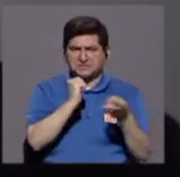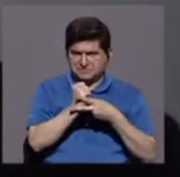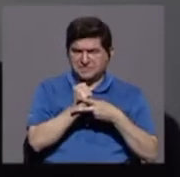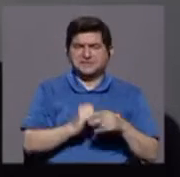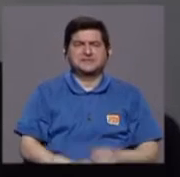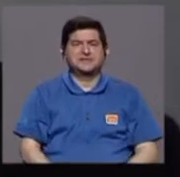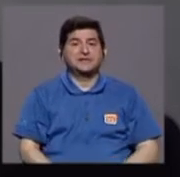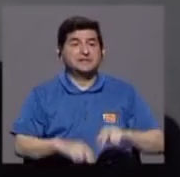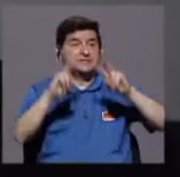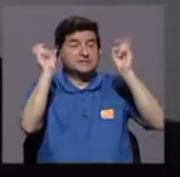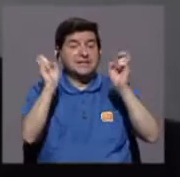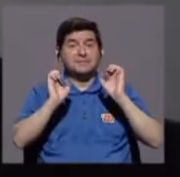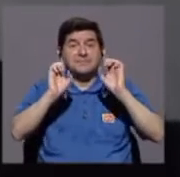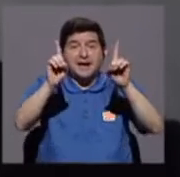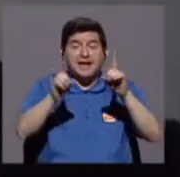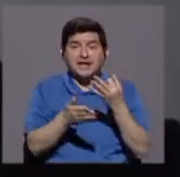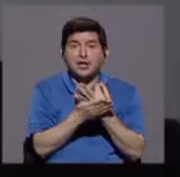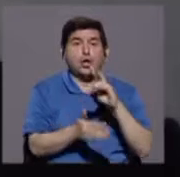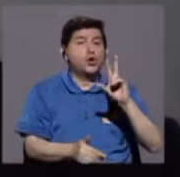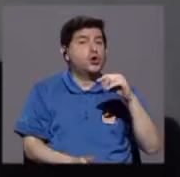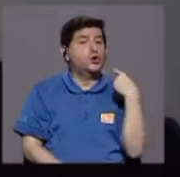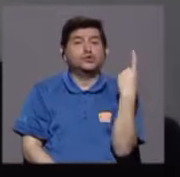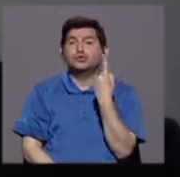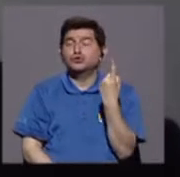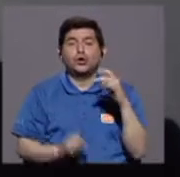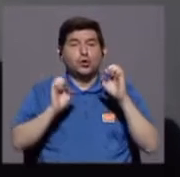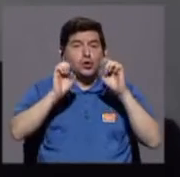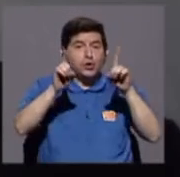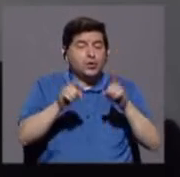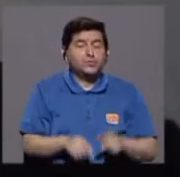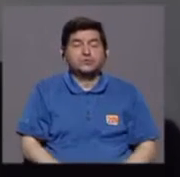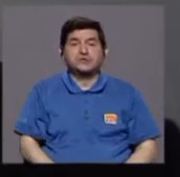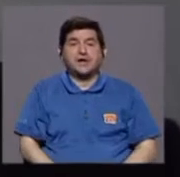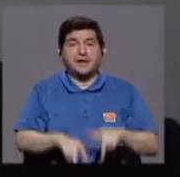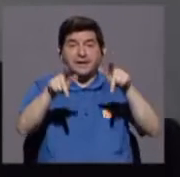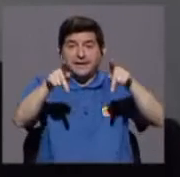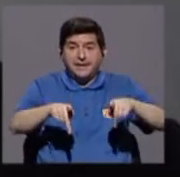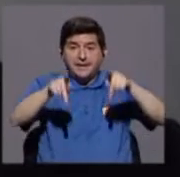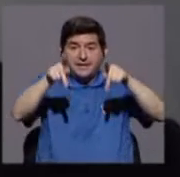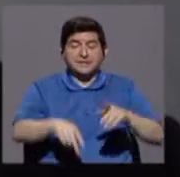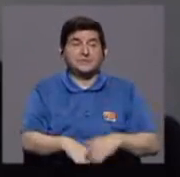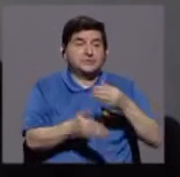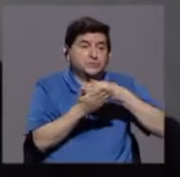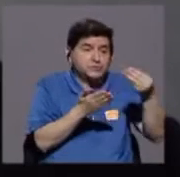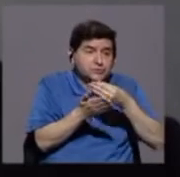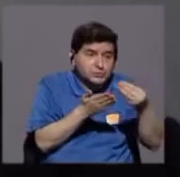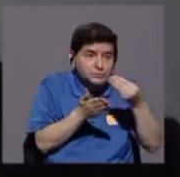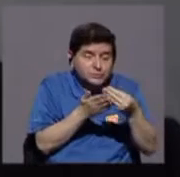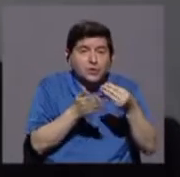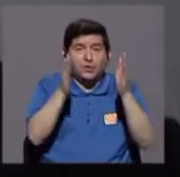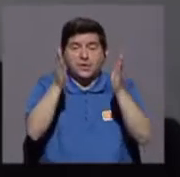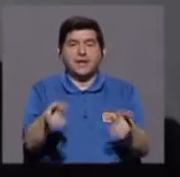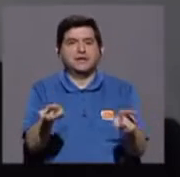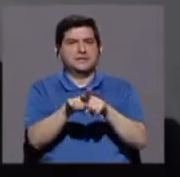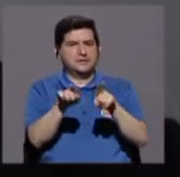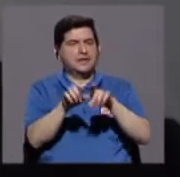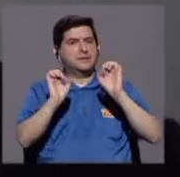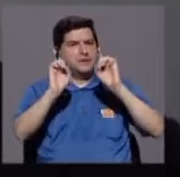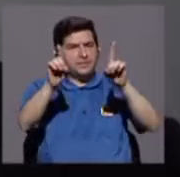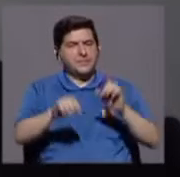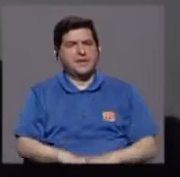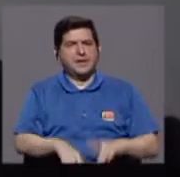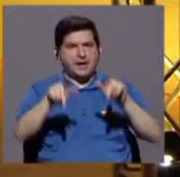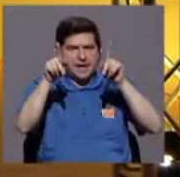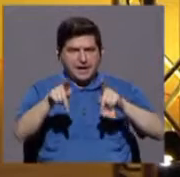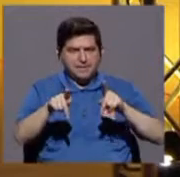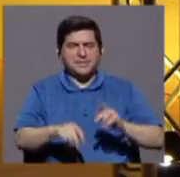En materia de educación financiera no es solo educar a nuestro público consumidor, sino también educar a los